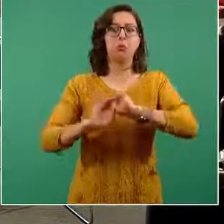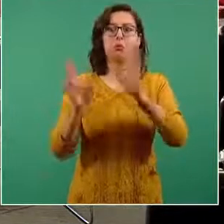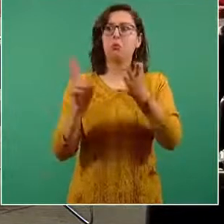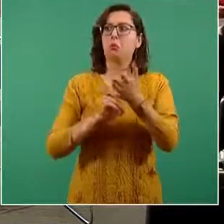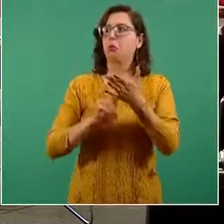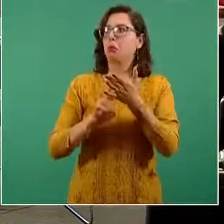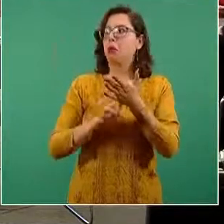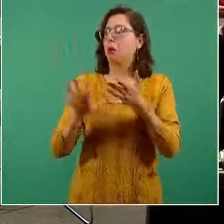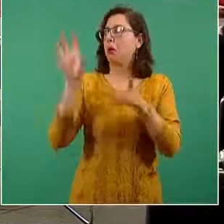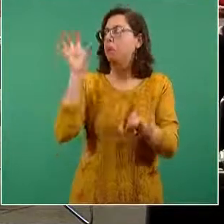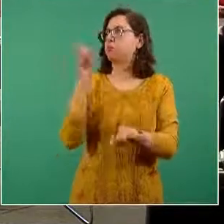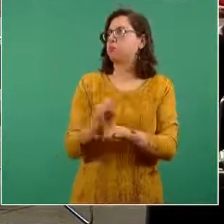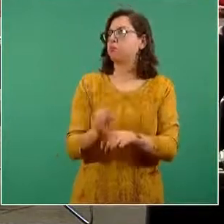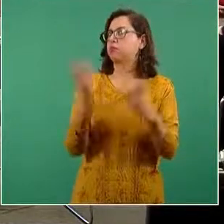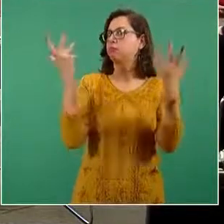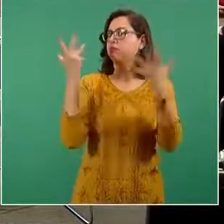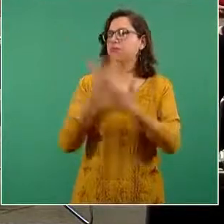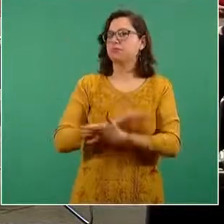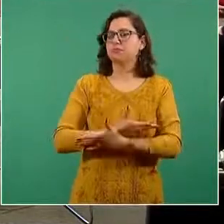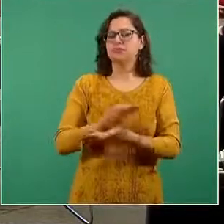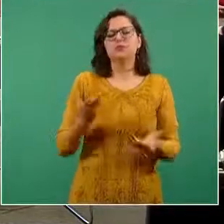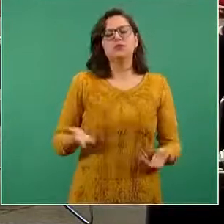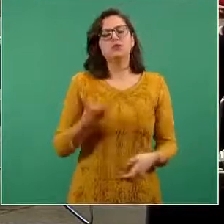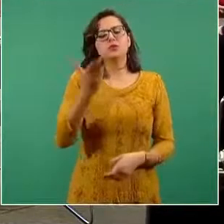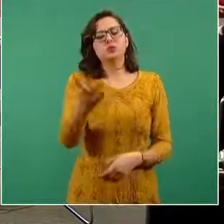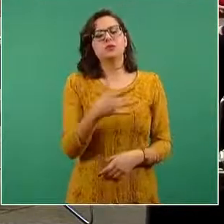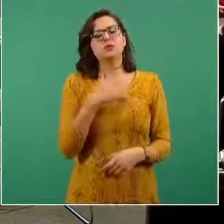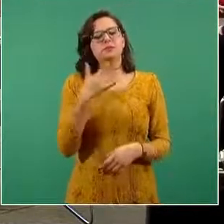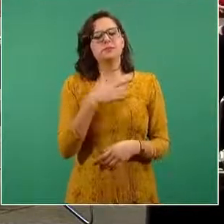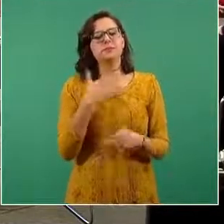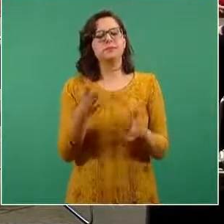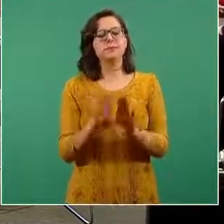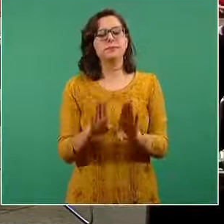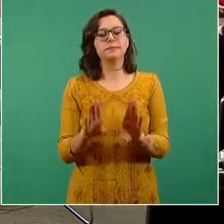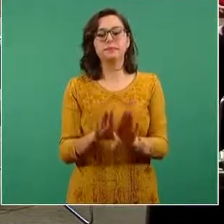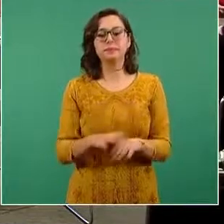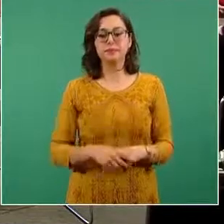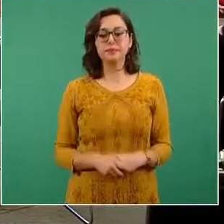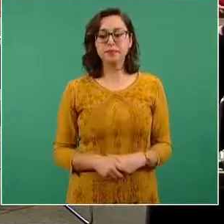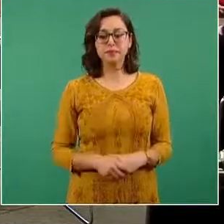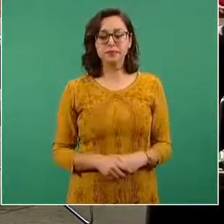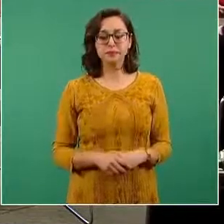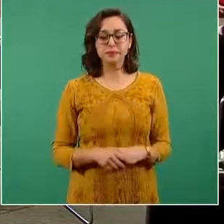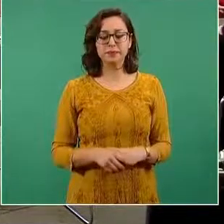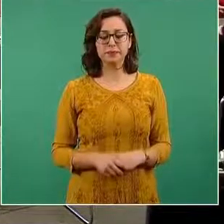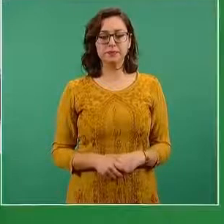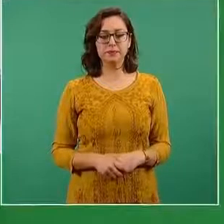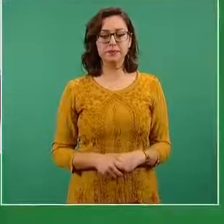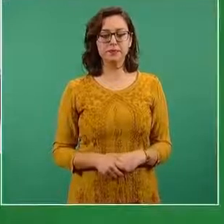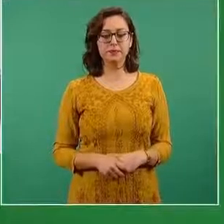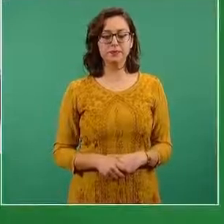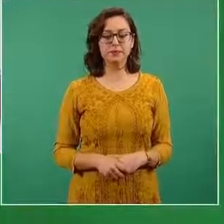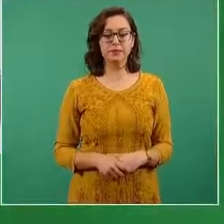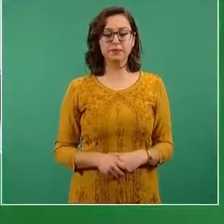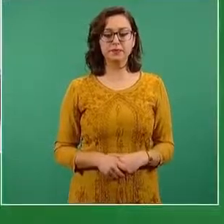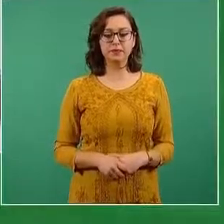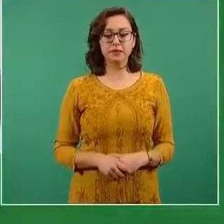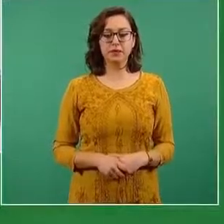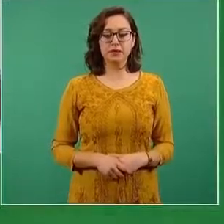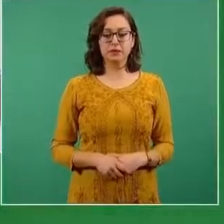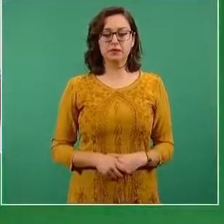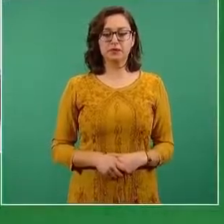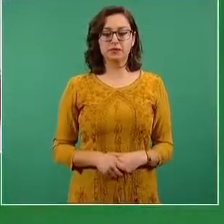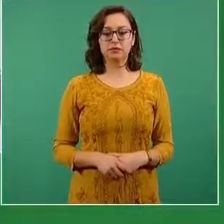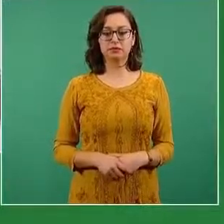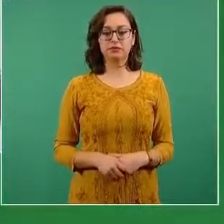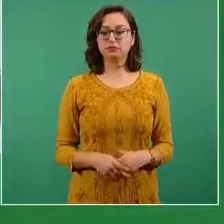puede usted comentar en este marco del semáforo de riesgo COVID? Bueno, no fue un